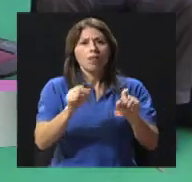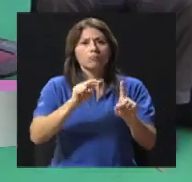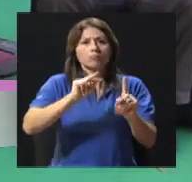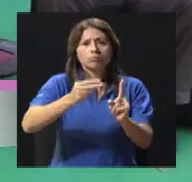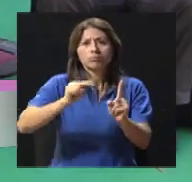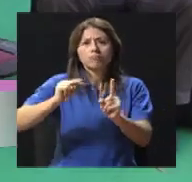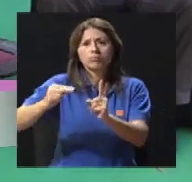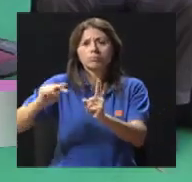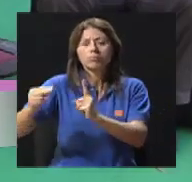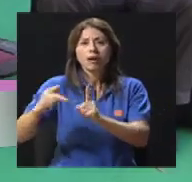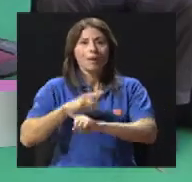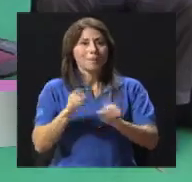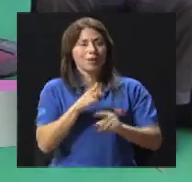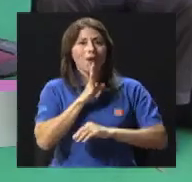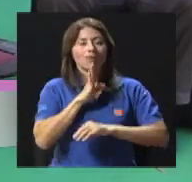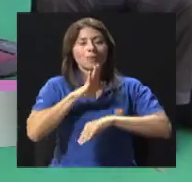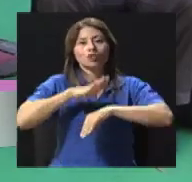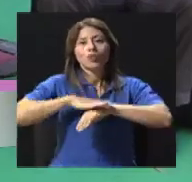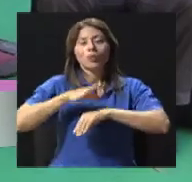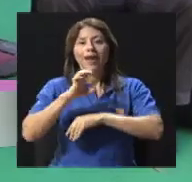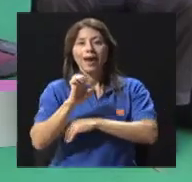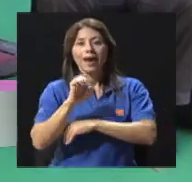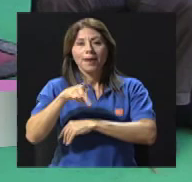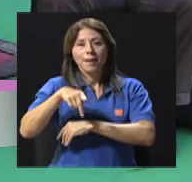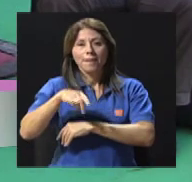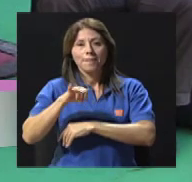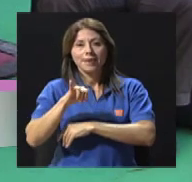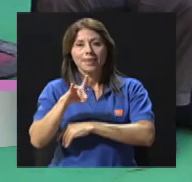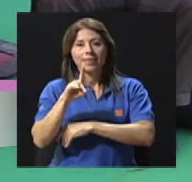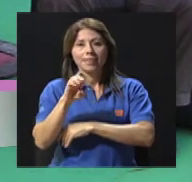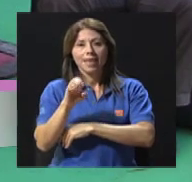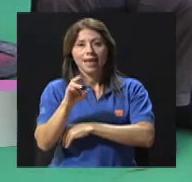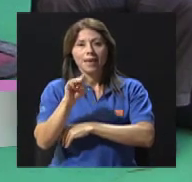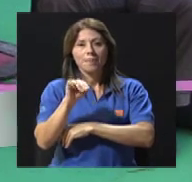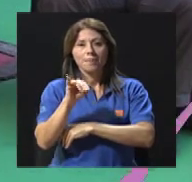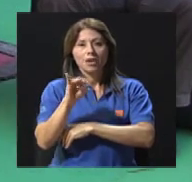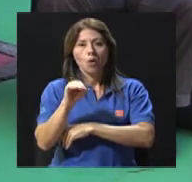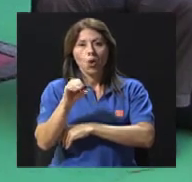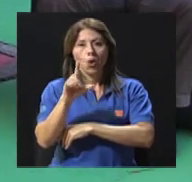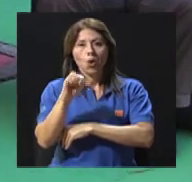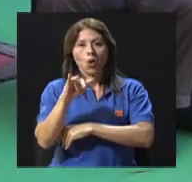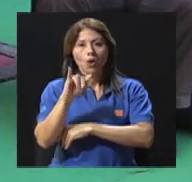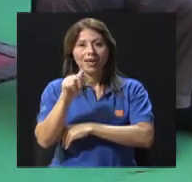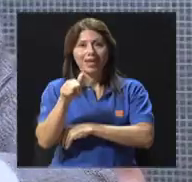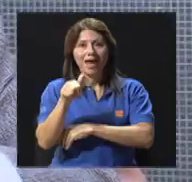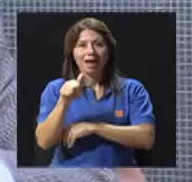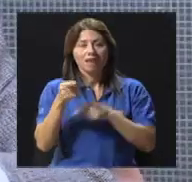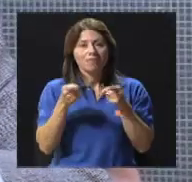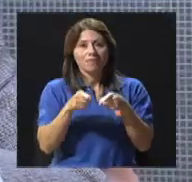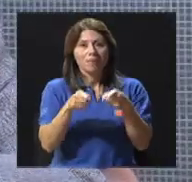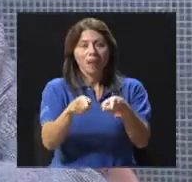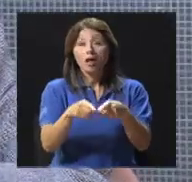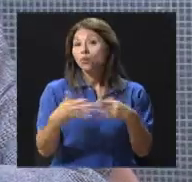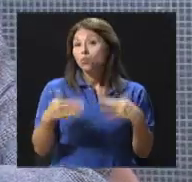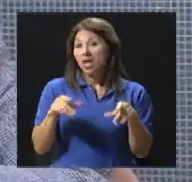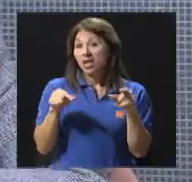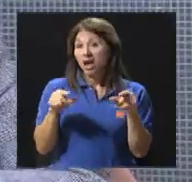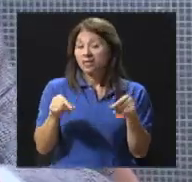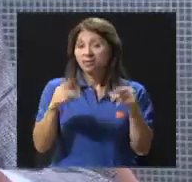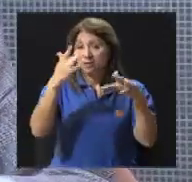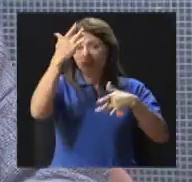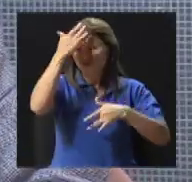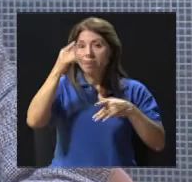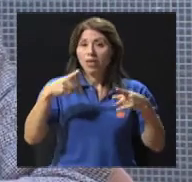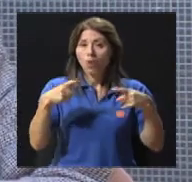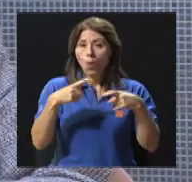pero específicamente cuando hablamos de epidemiología del cáncer, ¿qué podemos encontrar? ¿Qué nos dirían ustedes? Bueno, el cáncer es una enfermedad muy compleja y hay